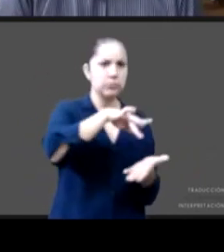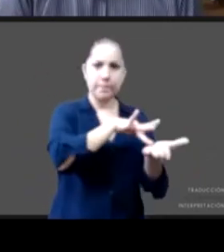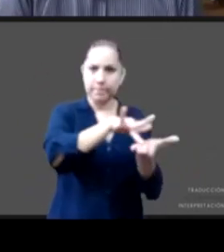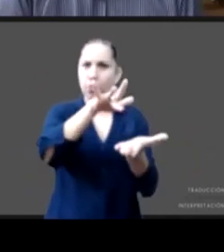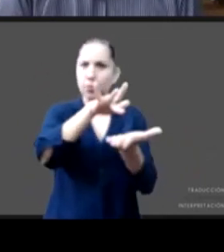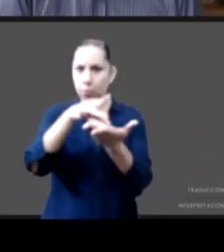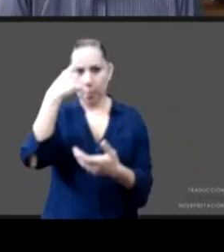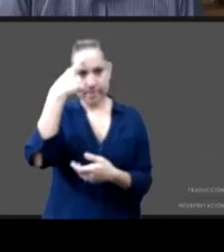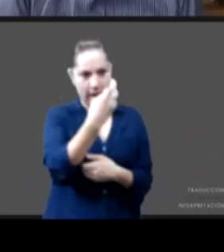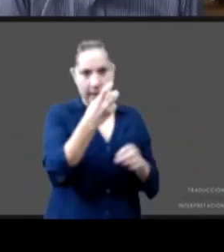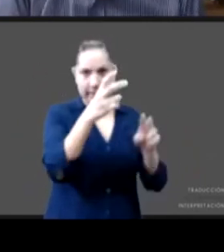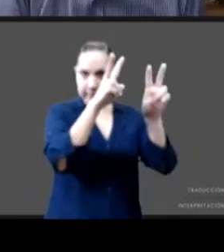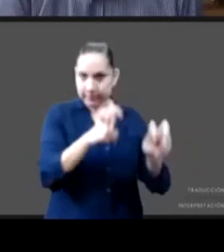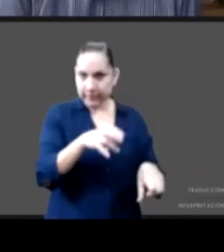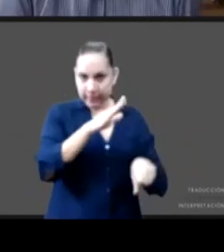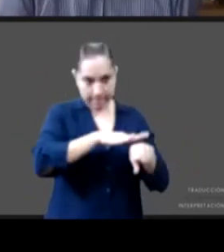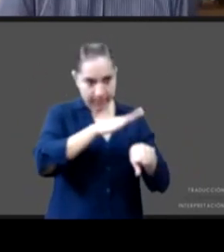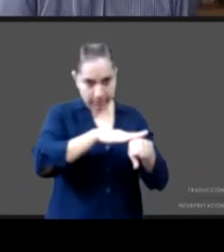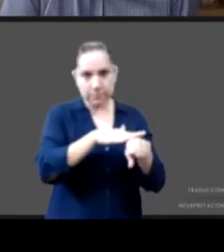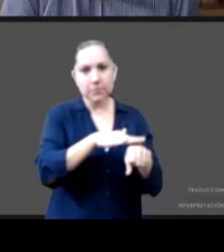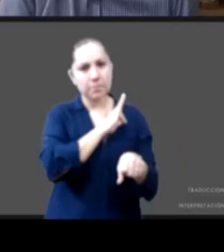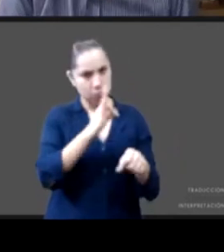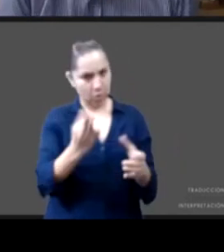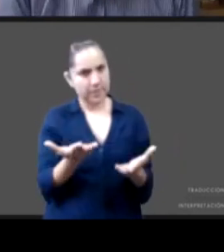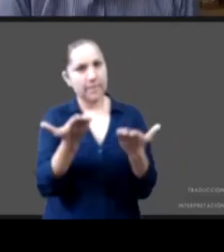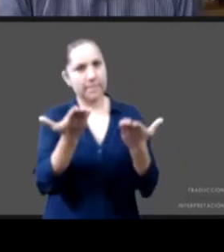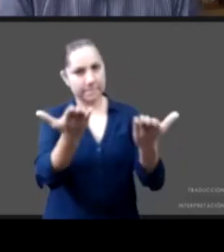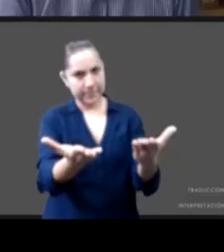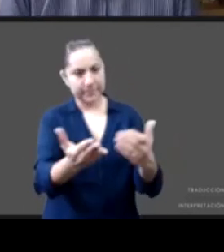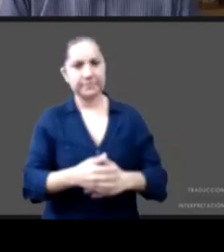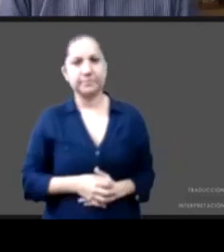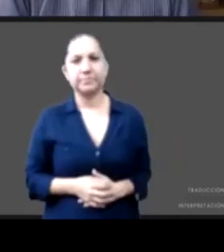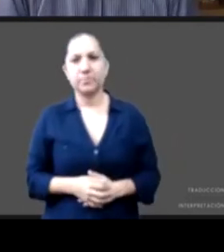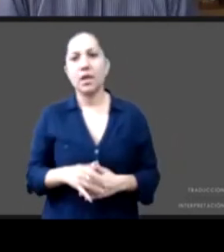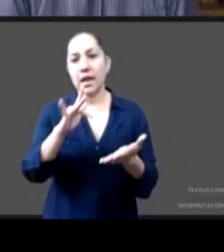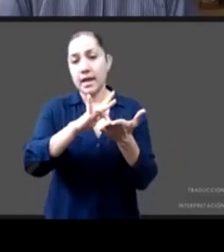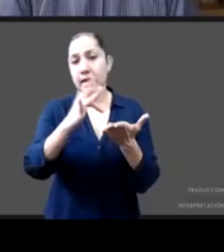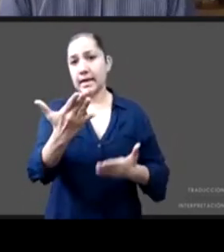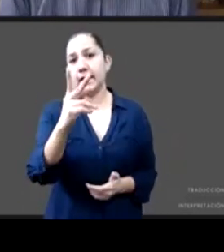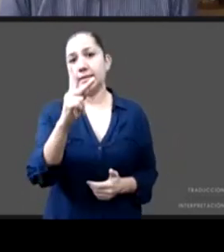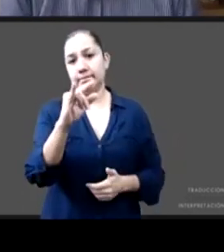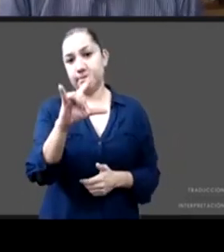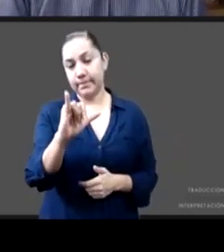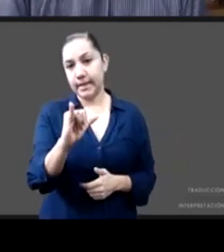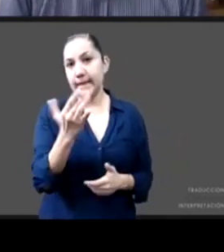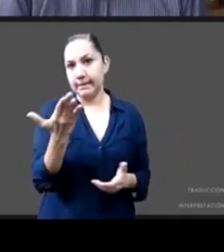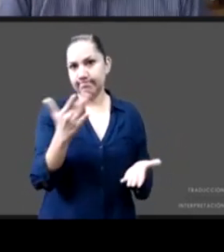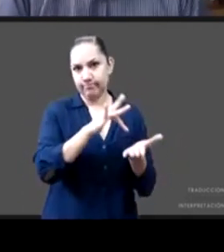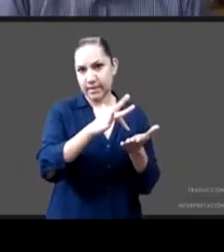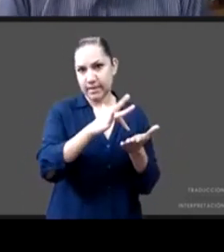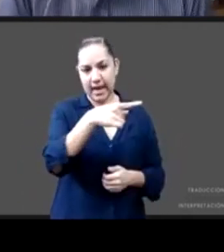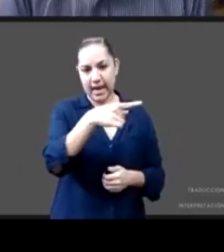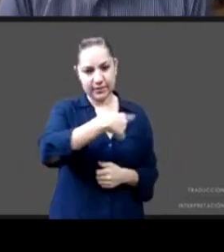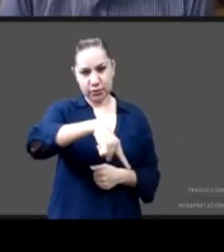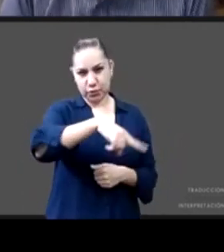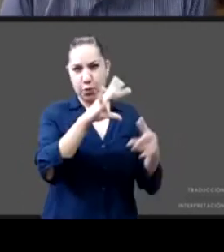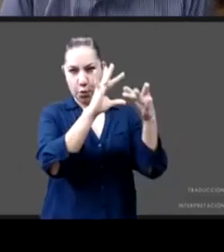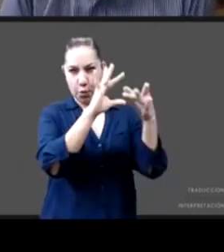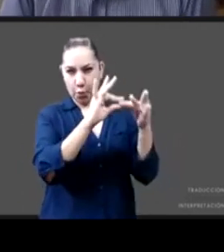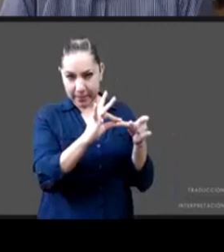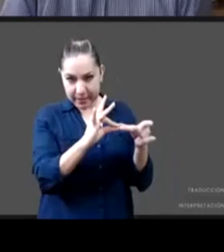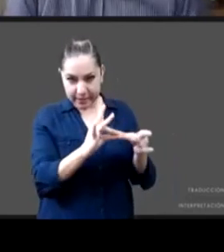tema. Muchísimas gracias, Pili, por tus comentarios, tu participación y, bueno, por ser gestora también de este